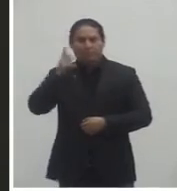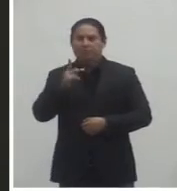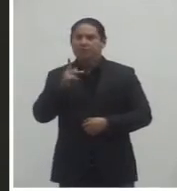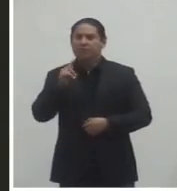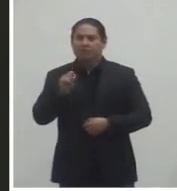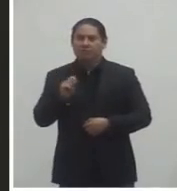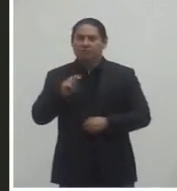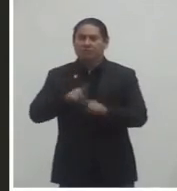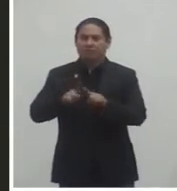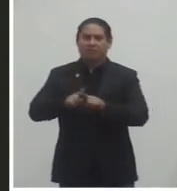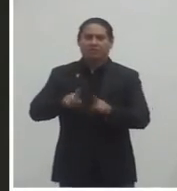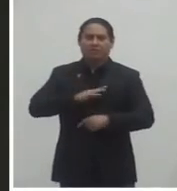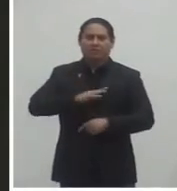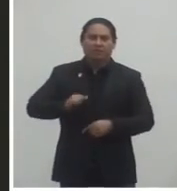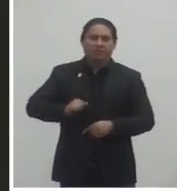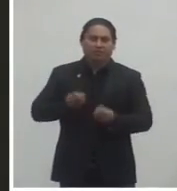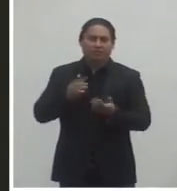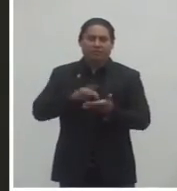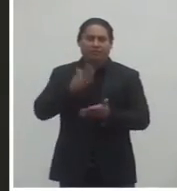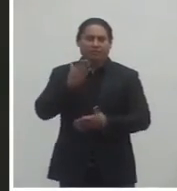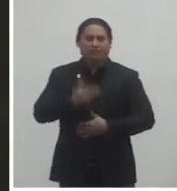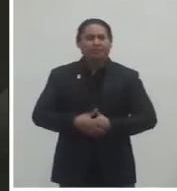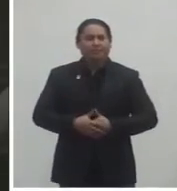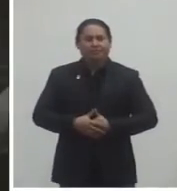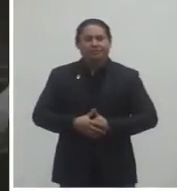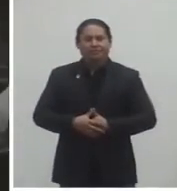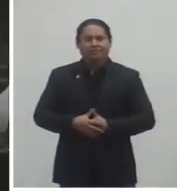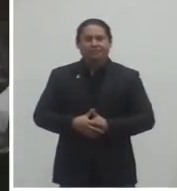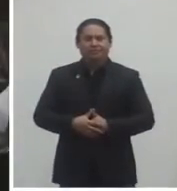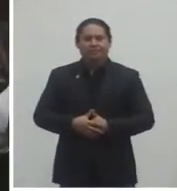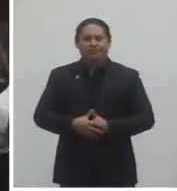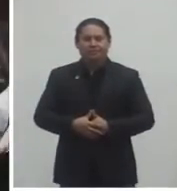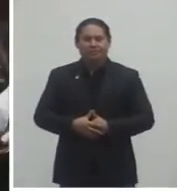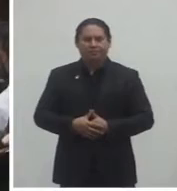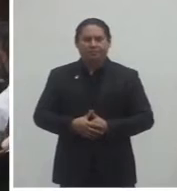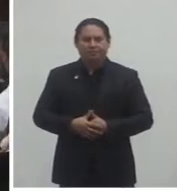PT de distintos municipios. Muchas gracias.